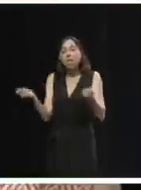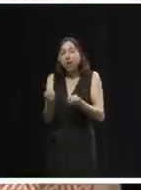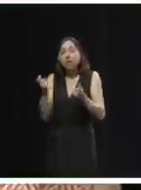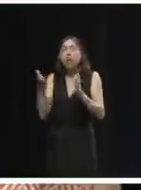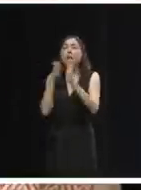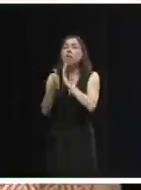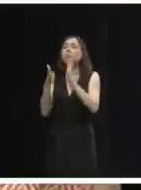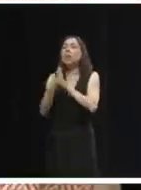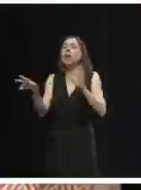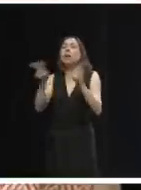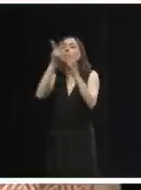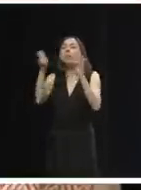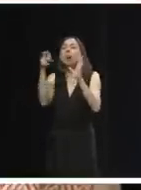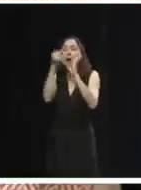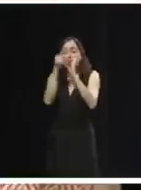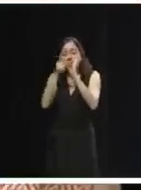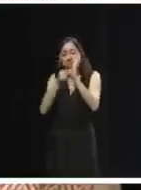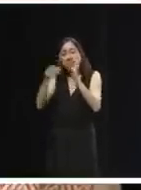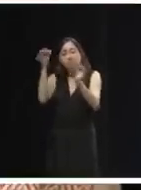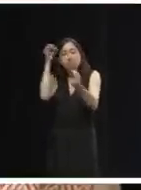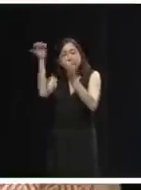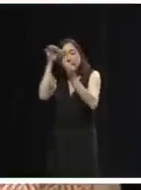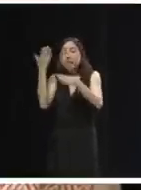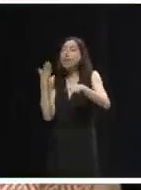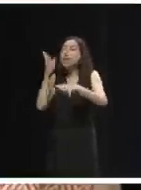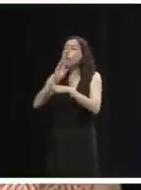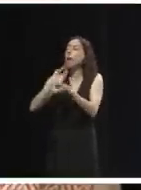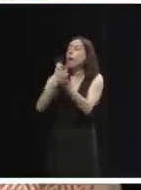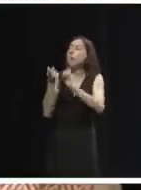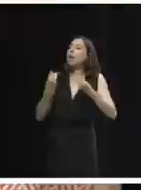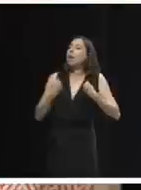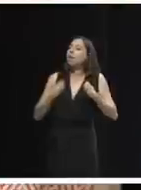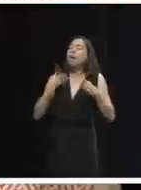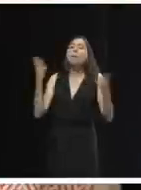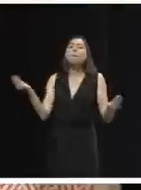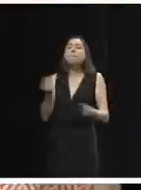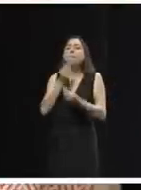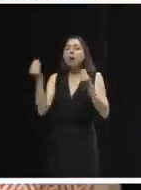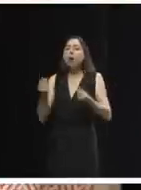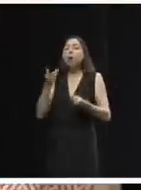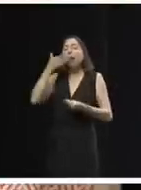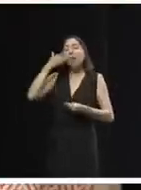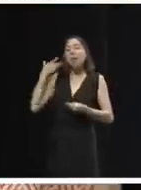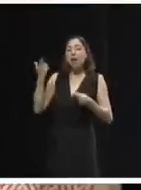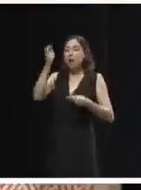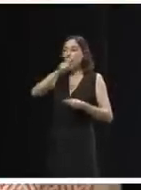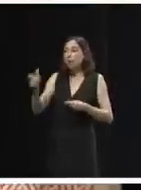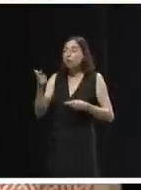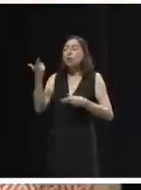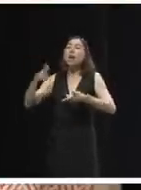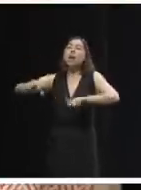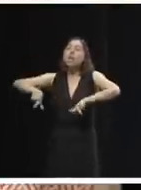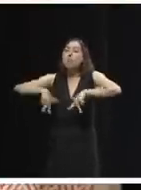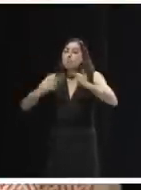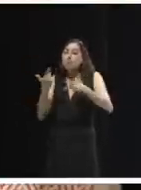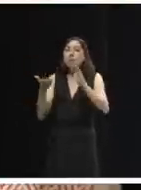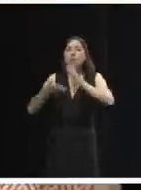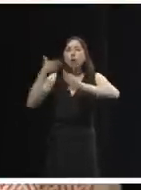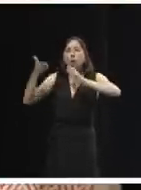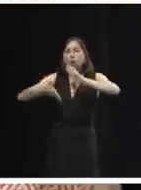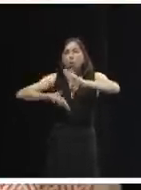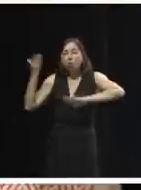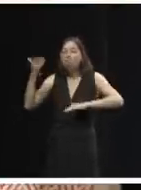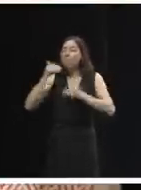concretas, propuestas que cambian la vida, que mejoran la dignidad de las personas, que permiten construir futuro y esperanza. Hay que